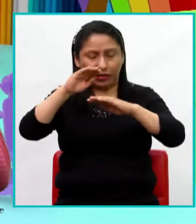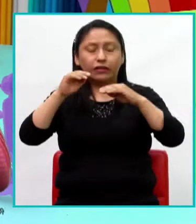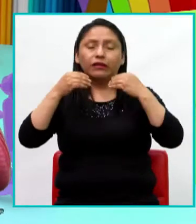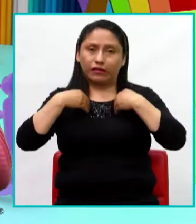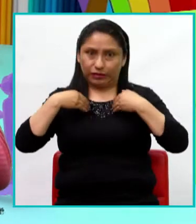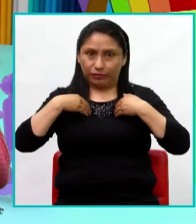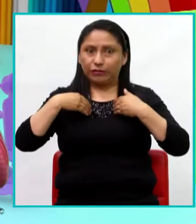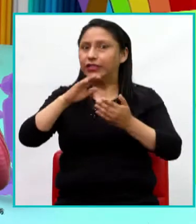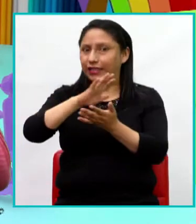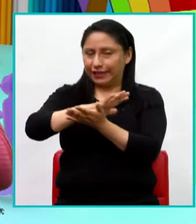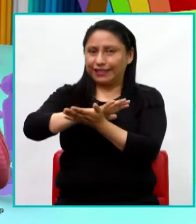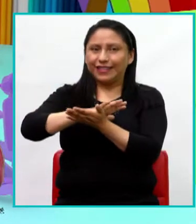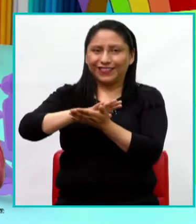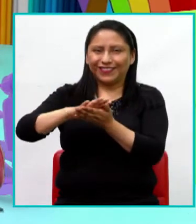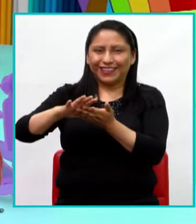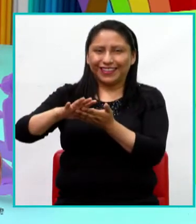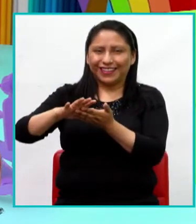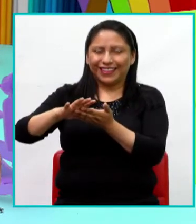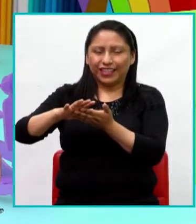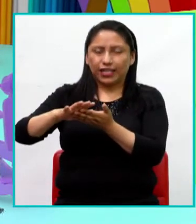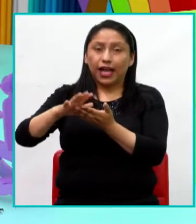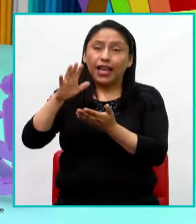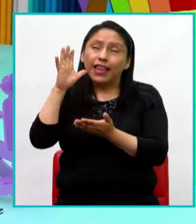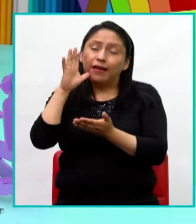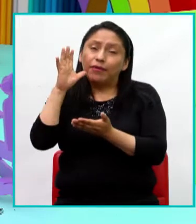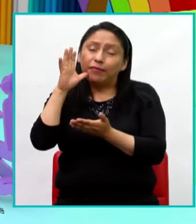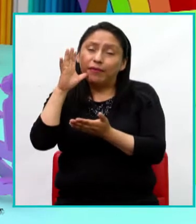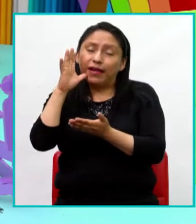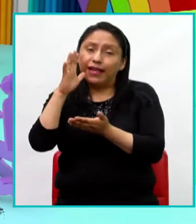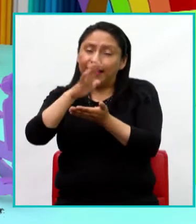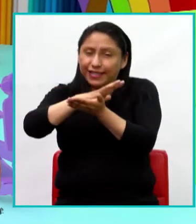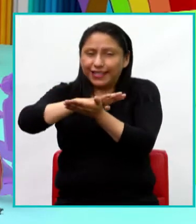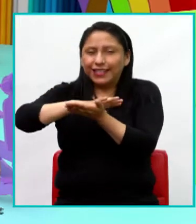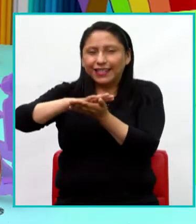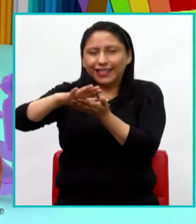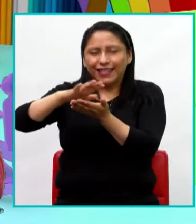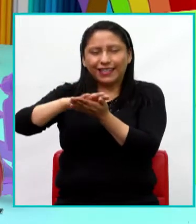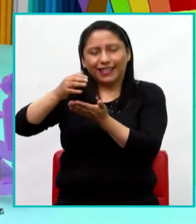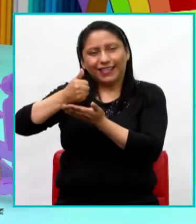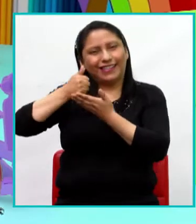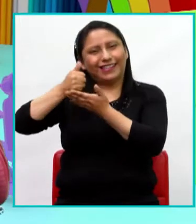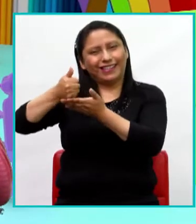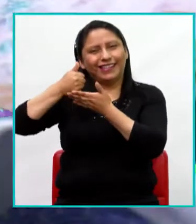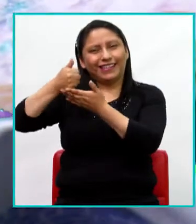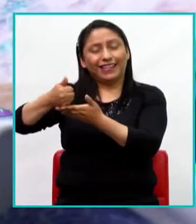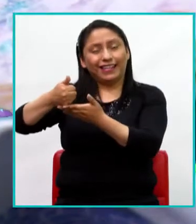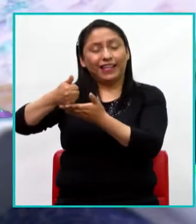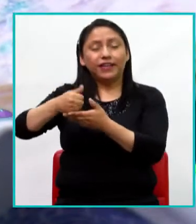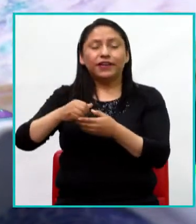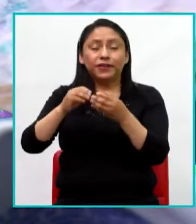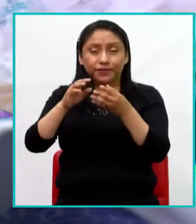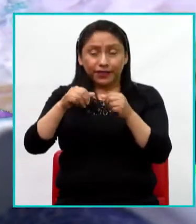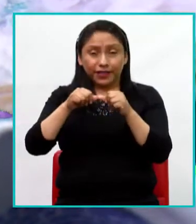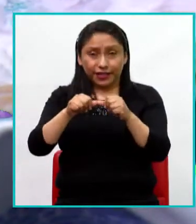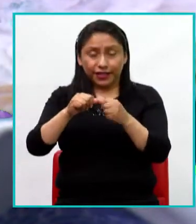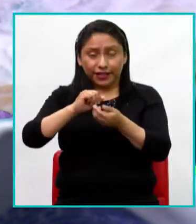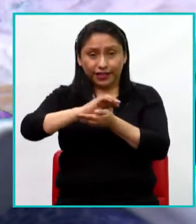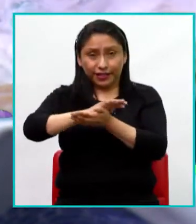ya saben, niños. Ayudamos a la mamita limpiando. Vamos a hacer la masita.